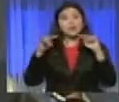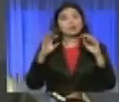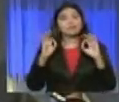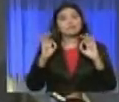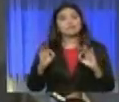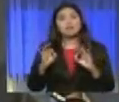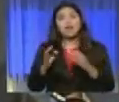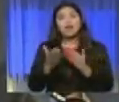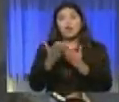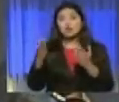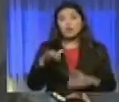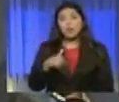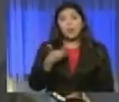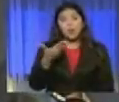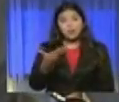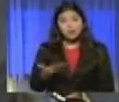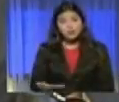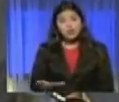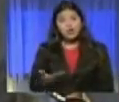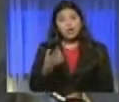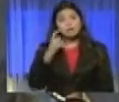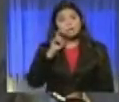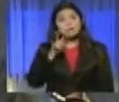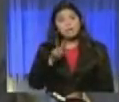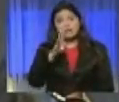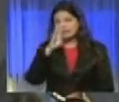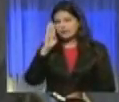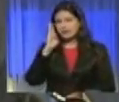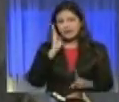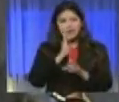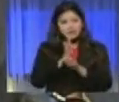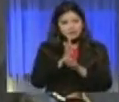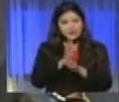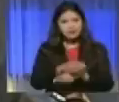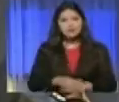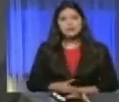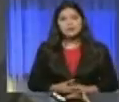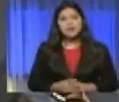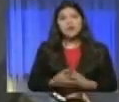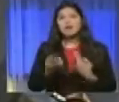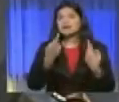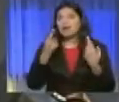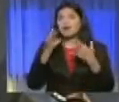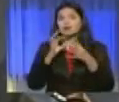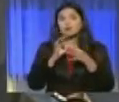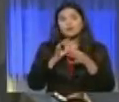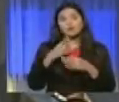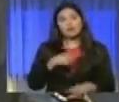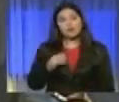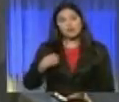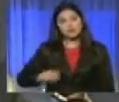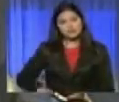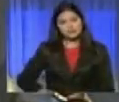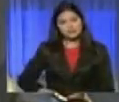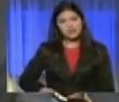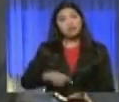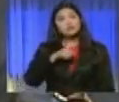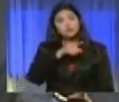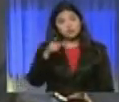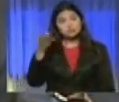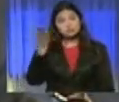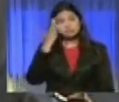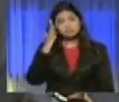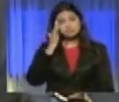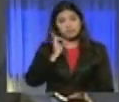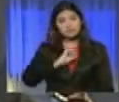manera que ellos pudieran llevarse una impresión directa y veraz de las relaciones que mantenemos con China. Como usted bien lo